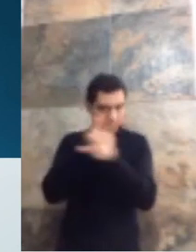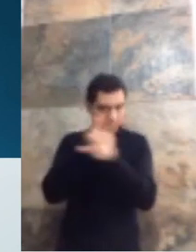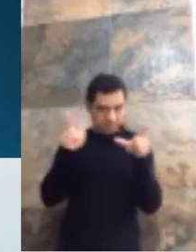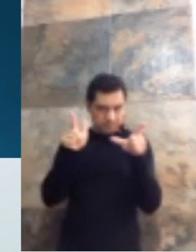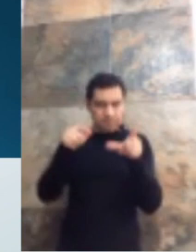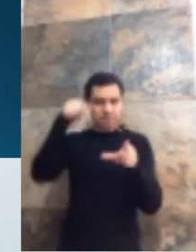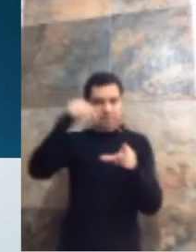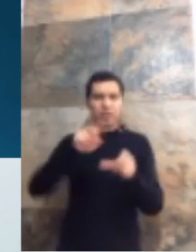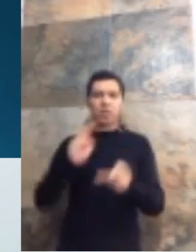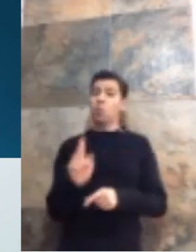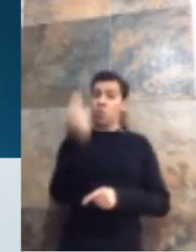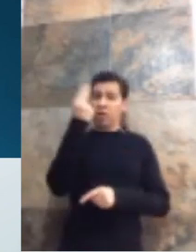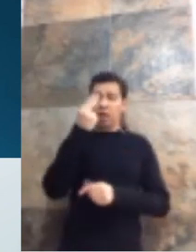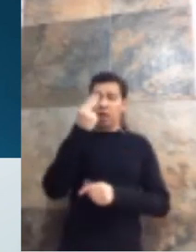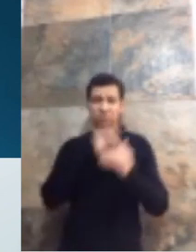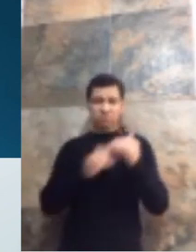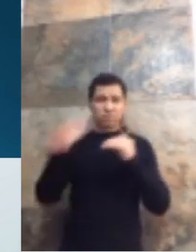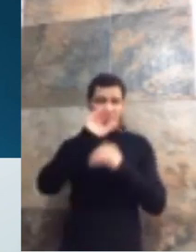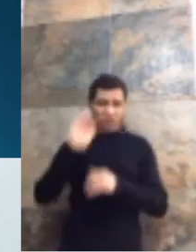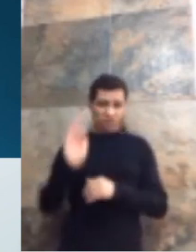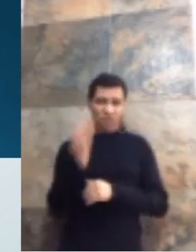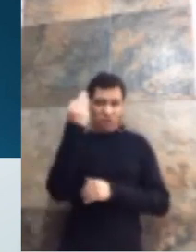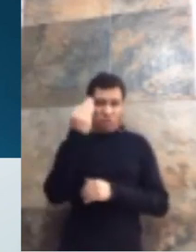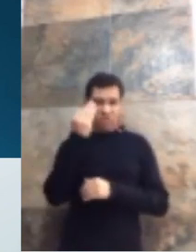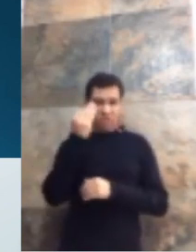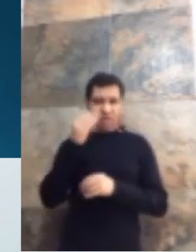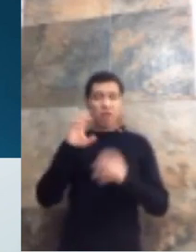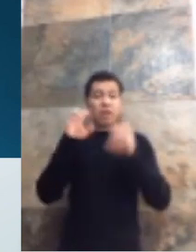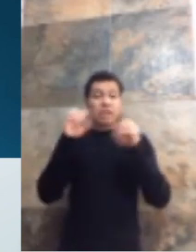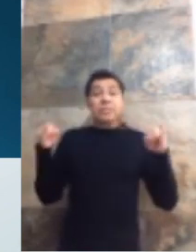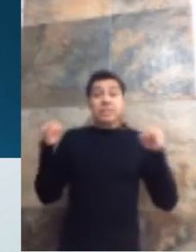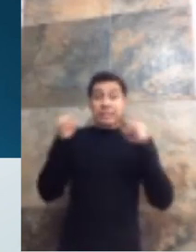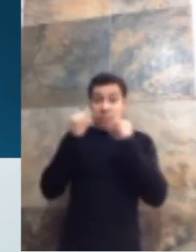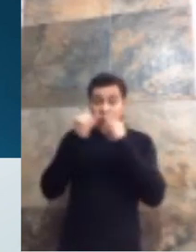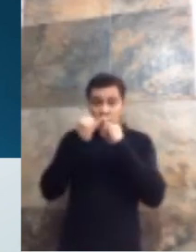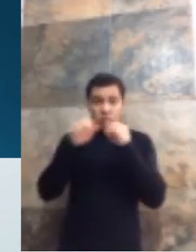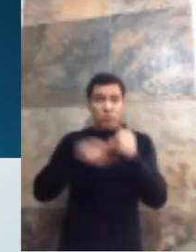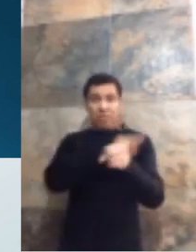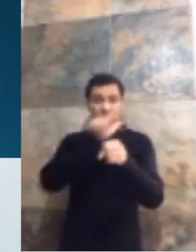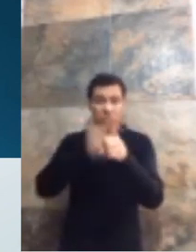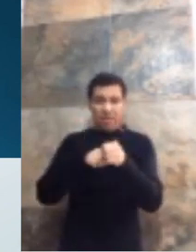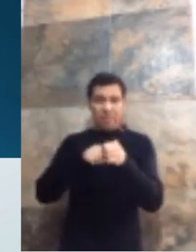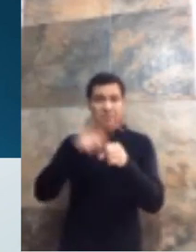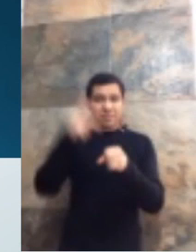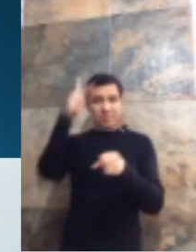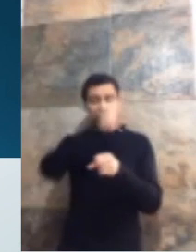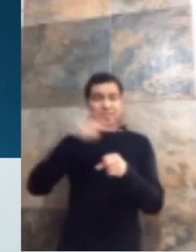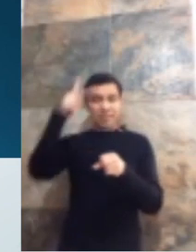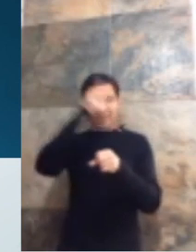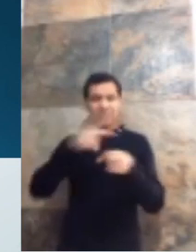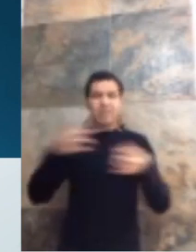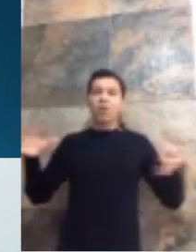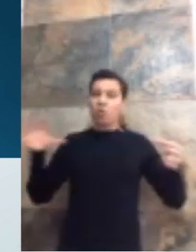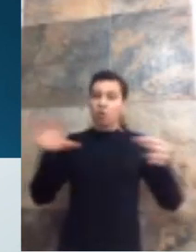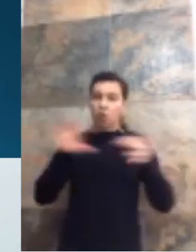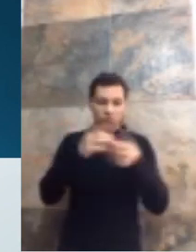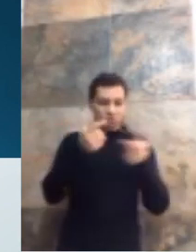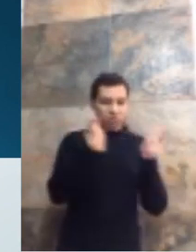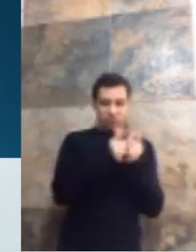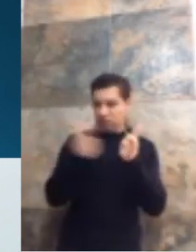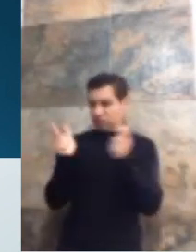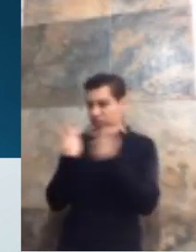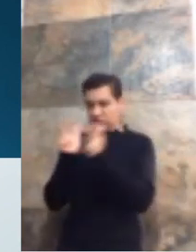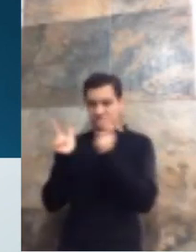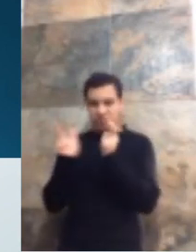y el Instituto Nacional de Psiquiatría también están ofreciendo estos servicios, estos consejos. Es el Departamento